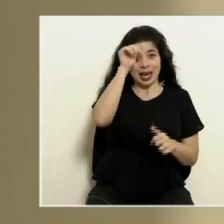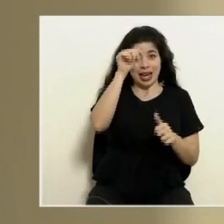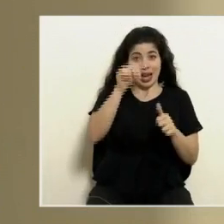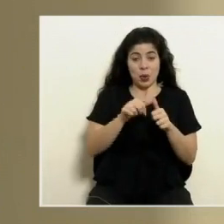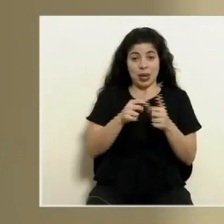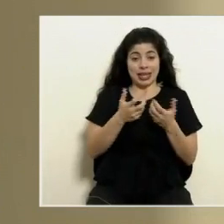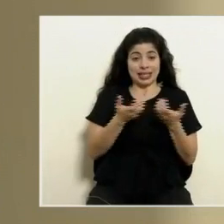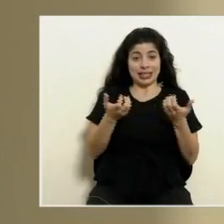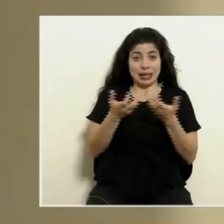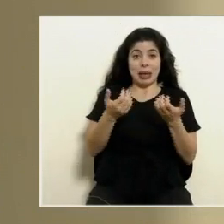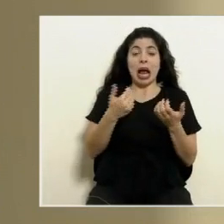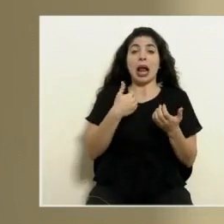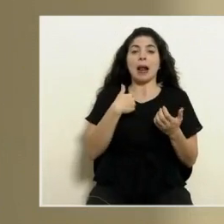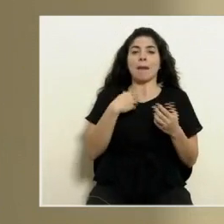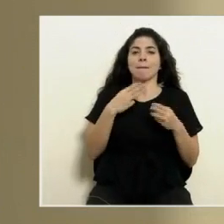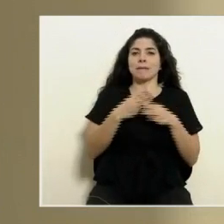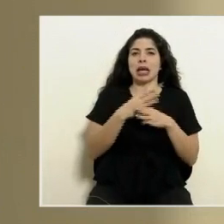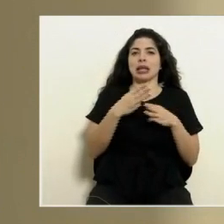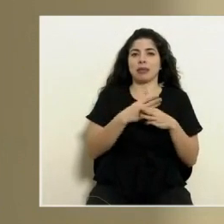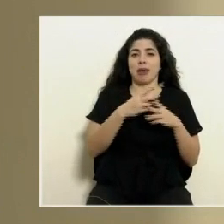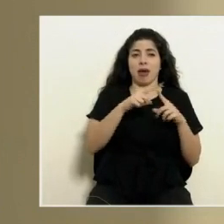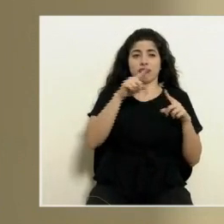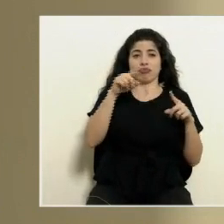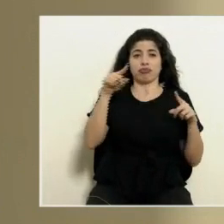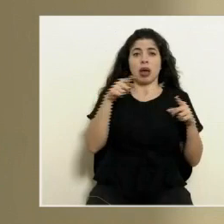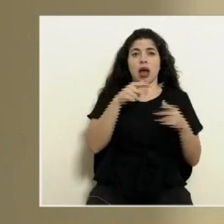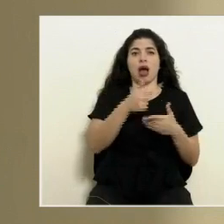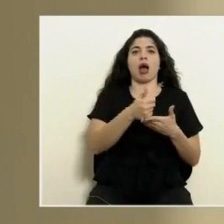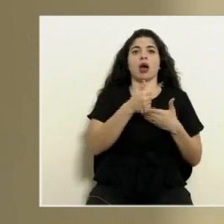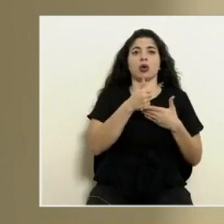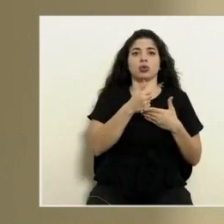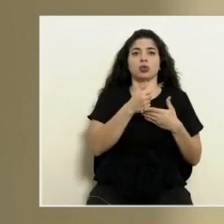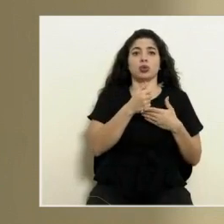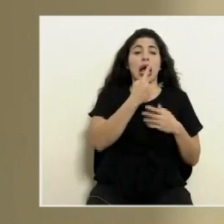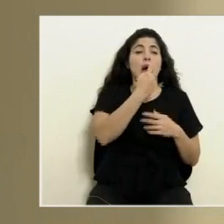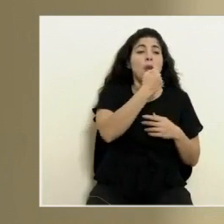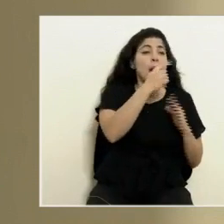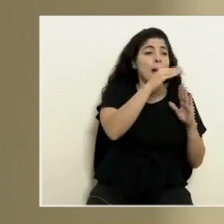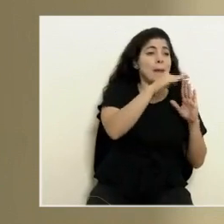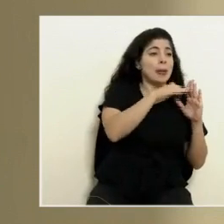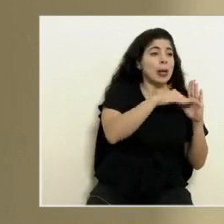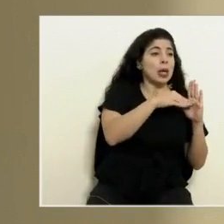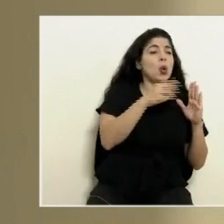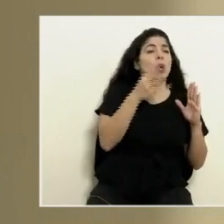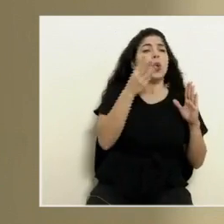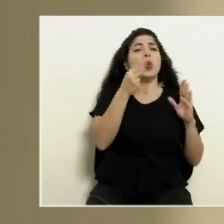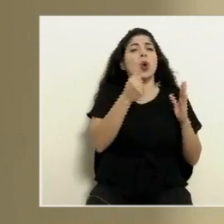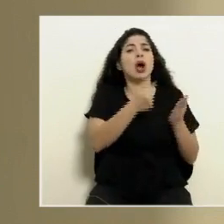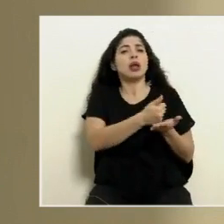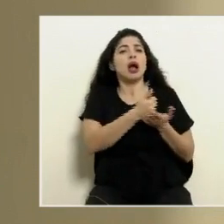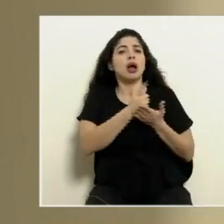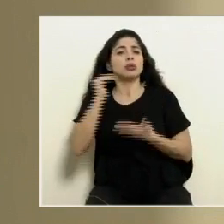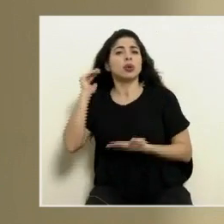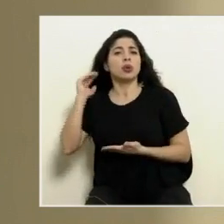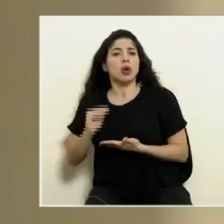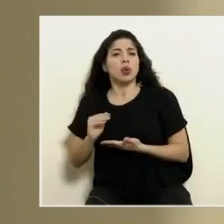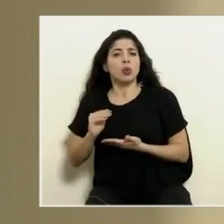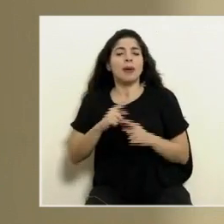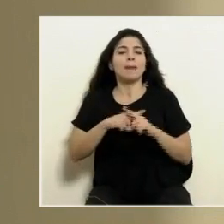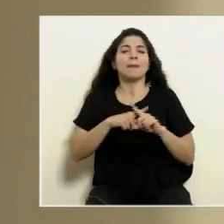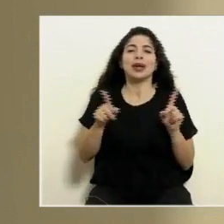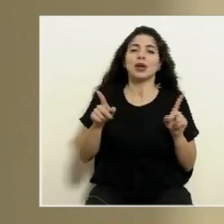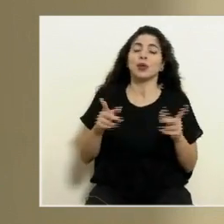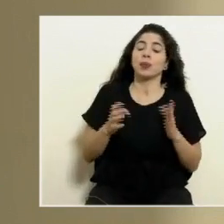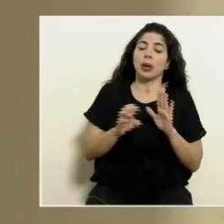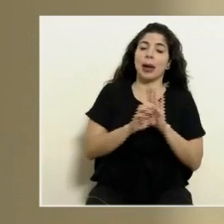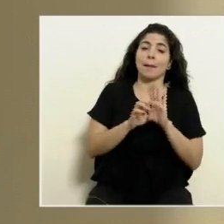desagregar, y hay modelos matemáticos que tratan de desagregar cada medida a ver qué tanto aporta, pero es que es diferente decir que